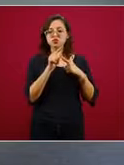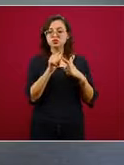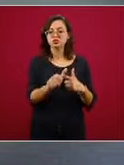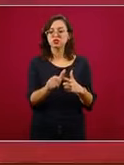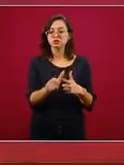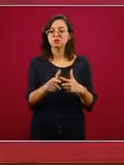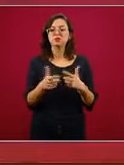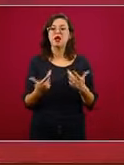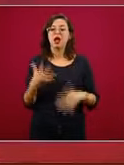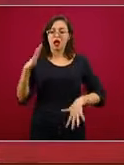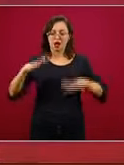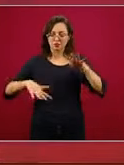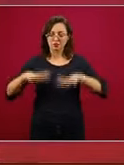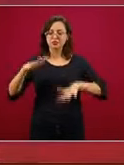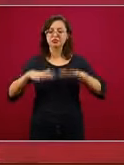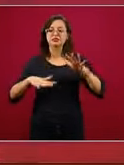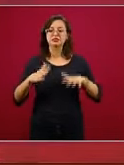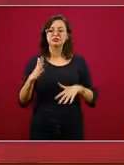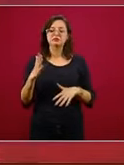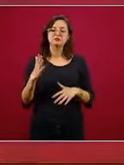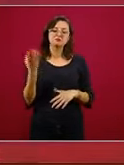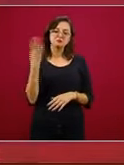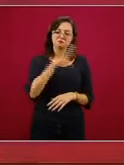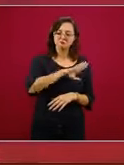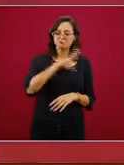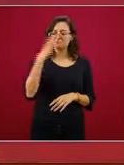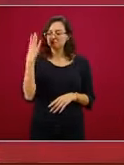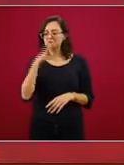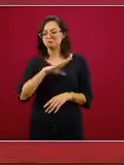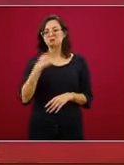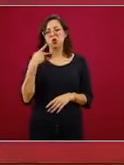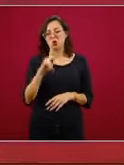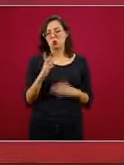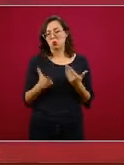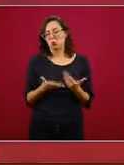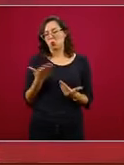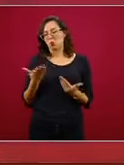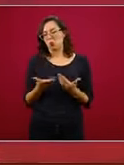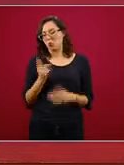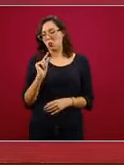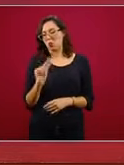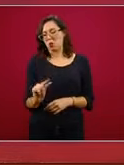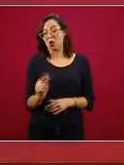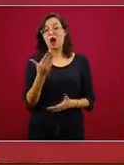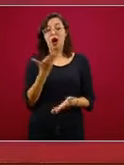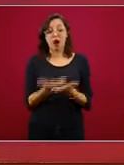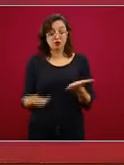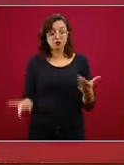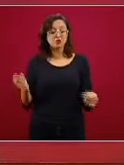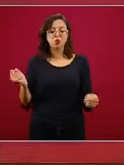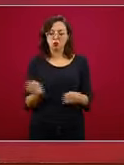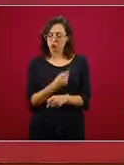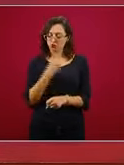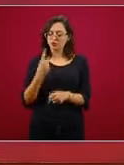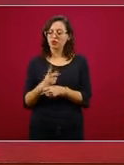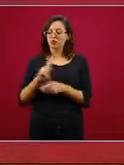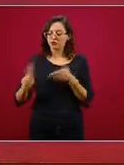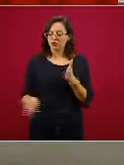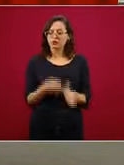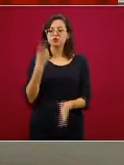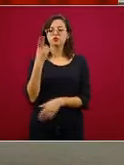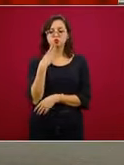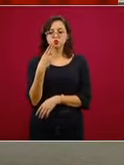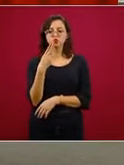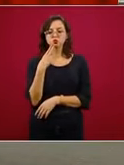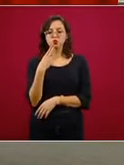aunque se ha hecho esporádicamente, no goza de gran popularidad. Es un momento de oportunidad porque hoy lo